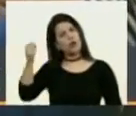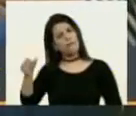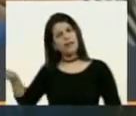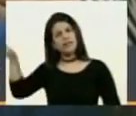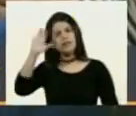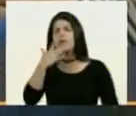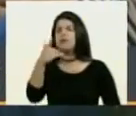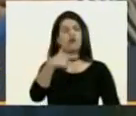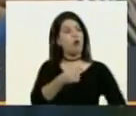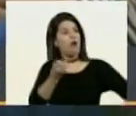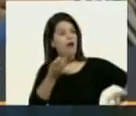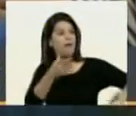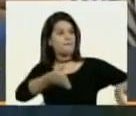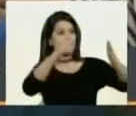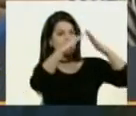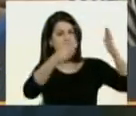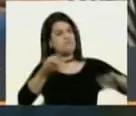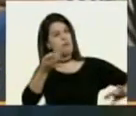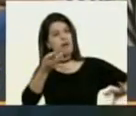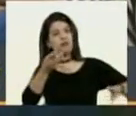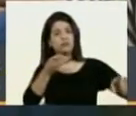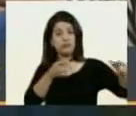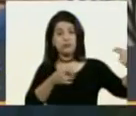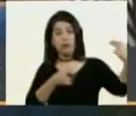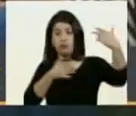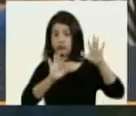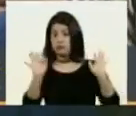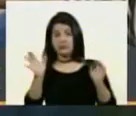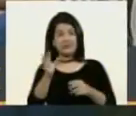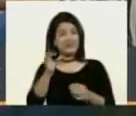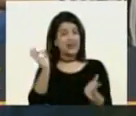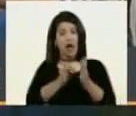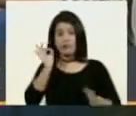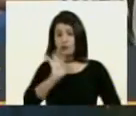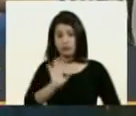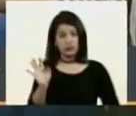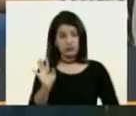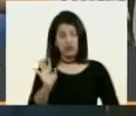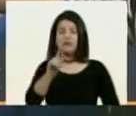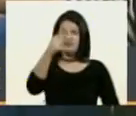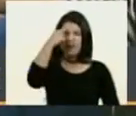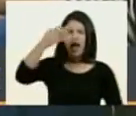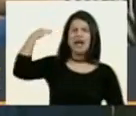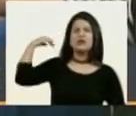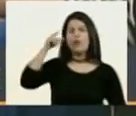militar sin que les disparen. Aquí Rómulo Betancourt dijo una vez que